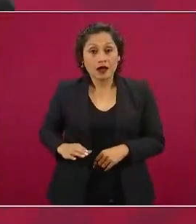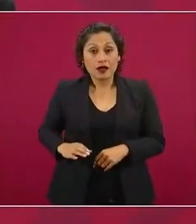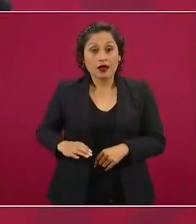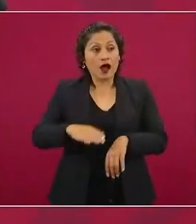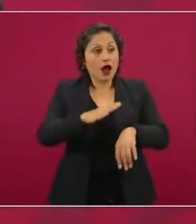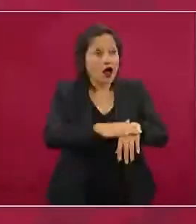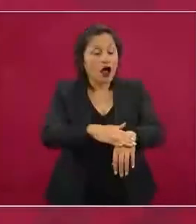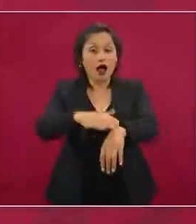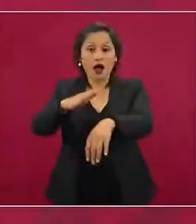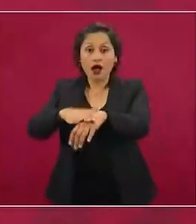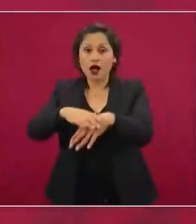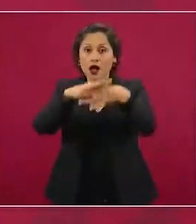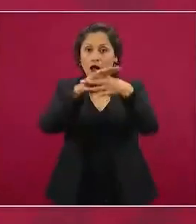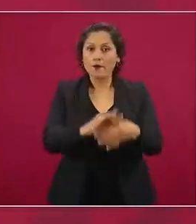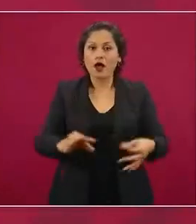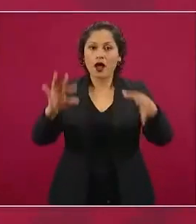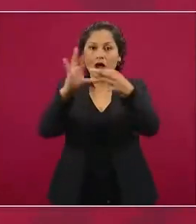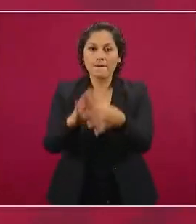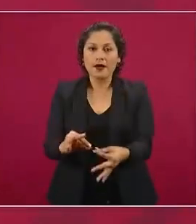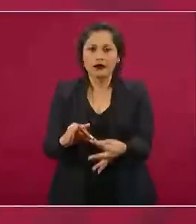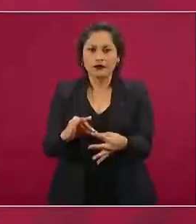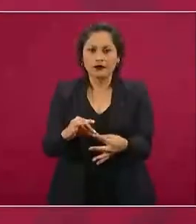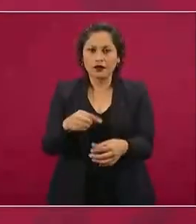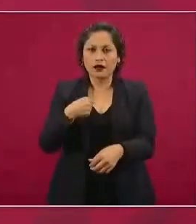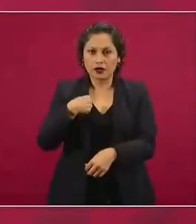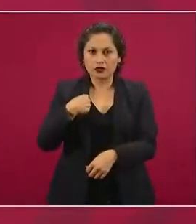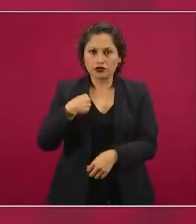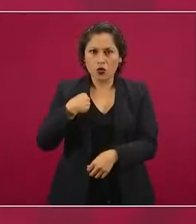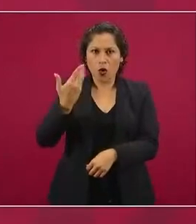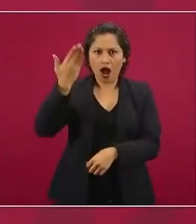que lo planteé en el Zócalo,